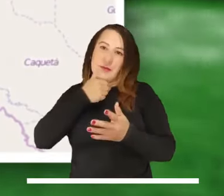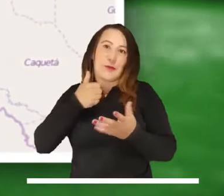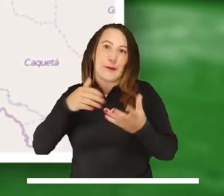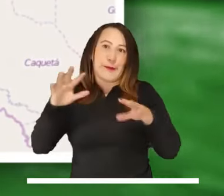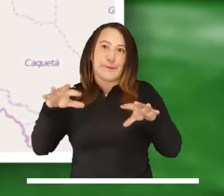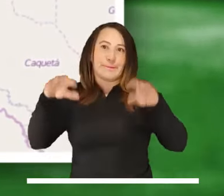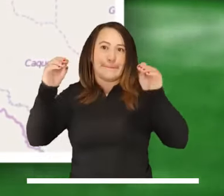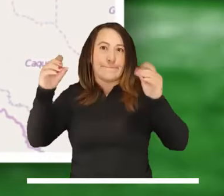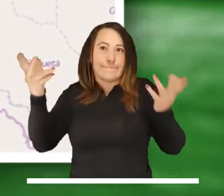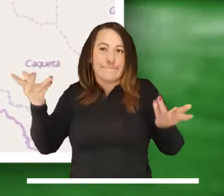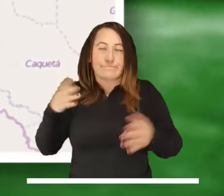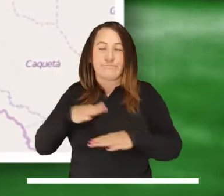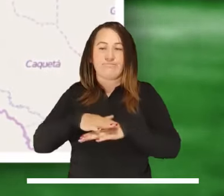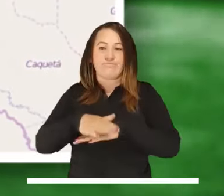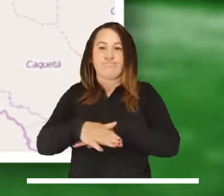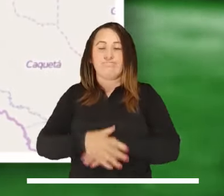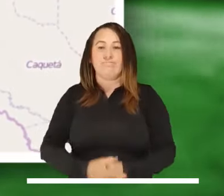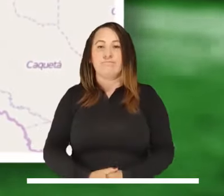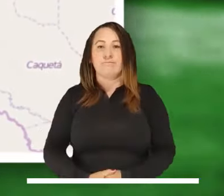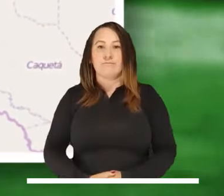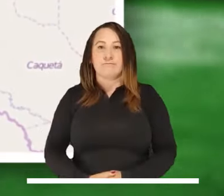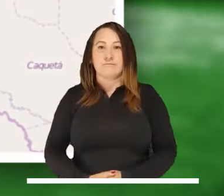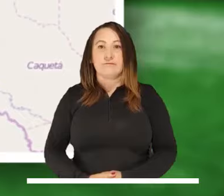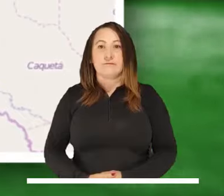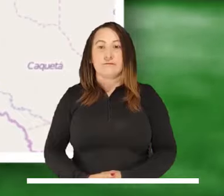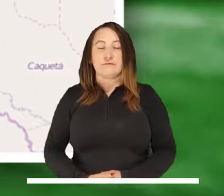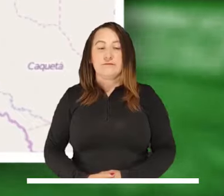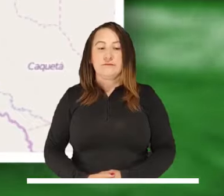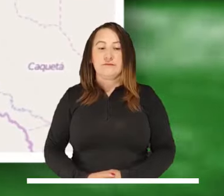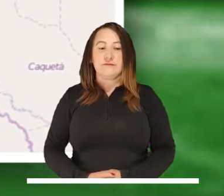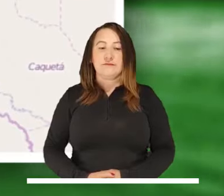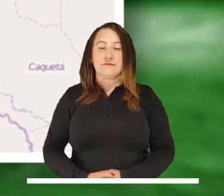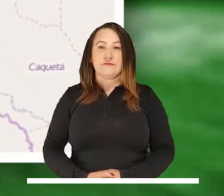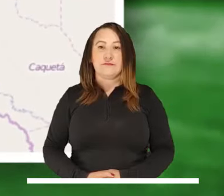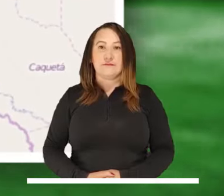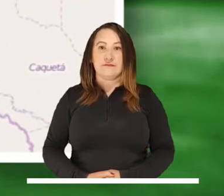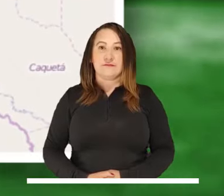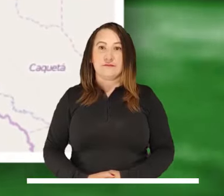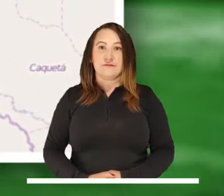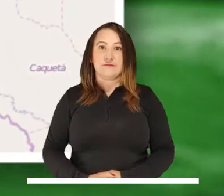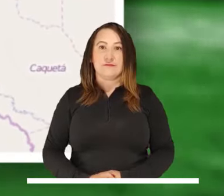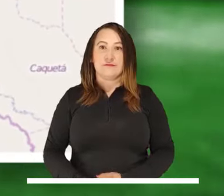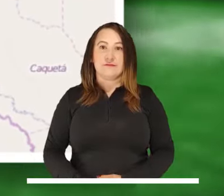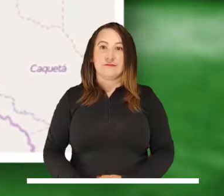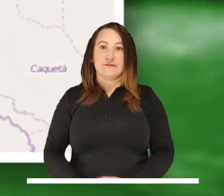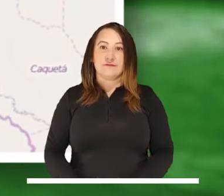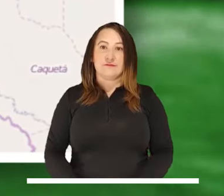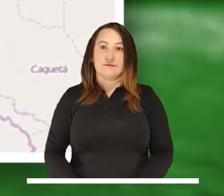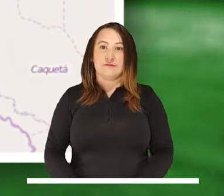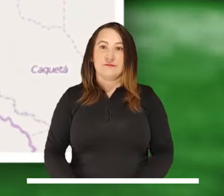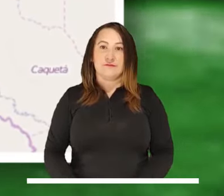reporta desabastecimiento y, por lo tanto, racionamiento de agua.